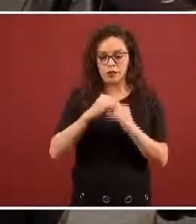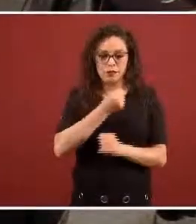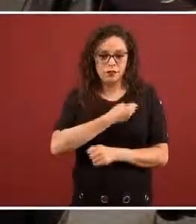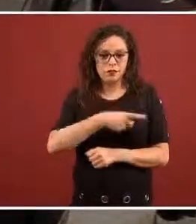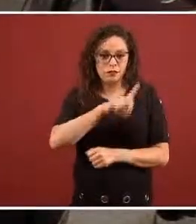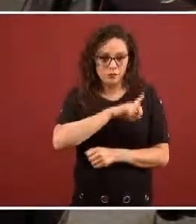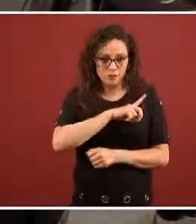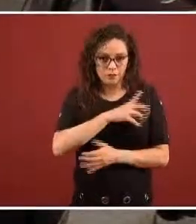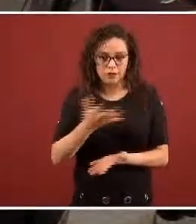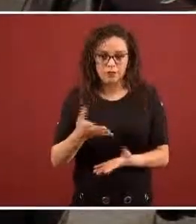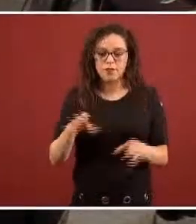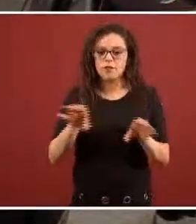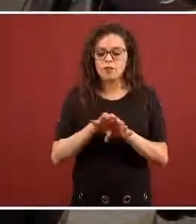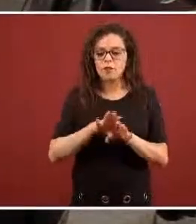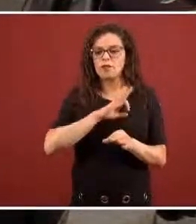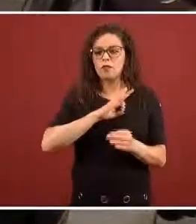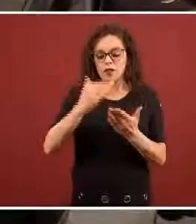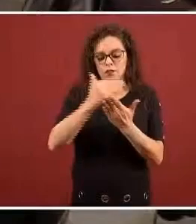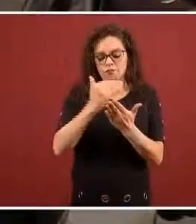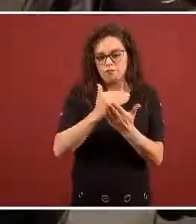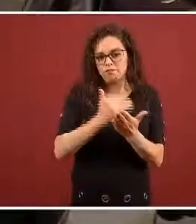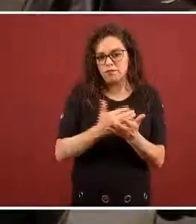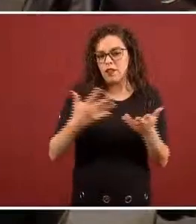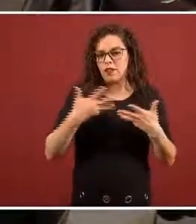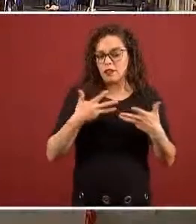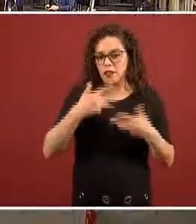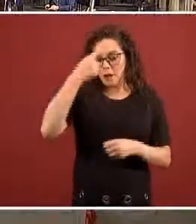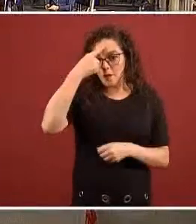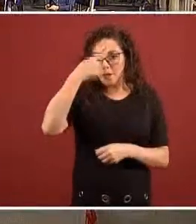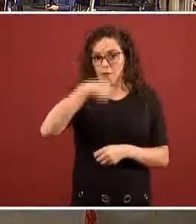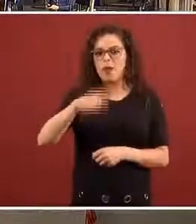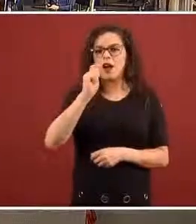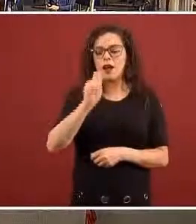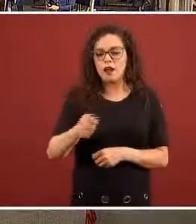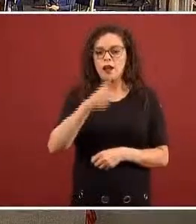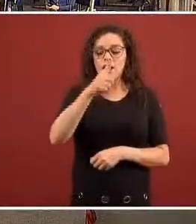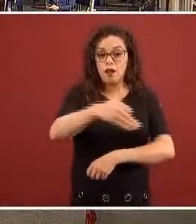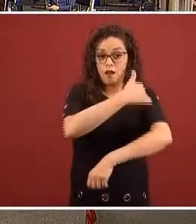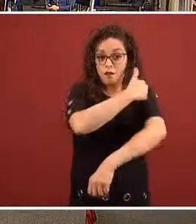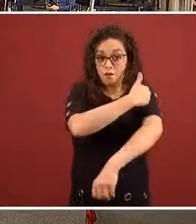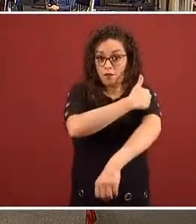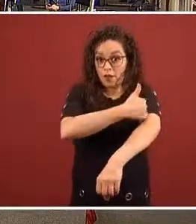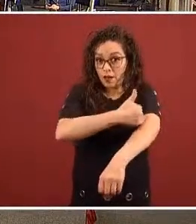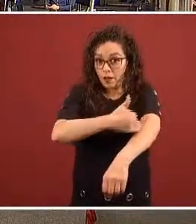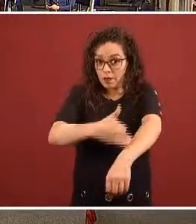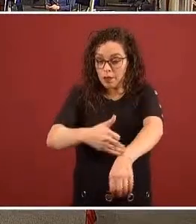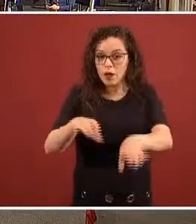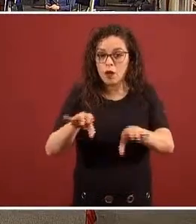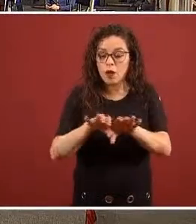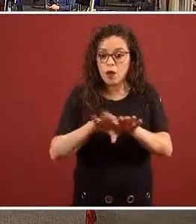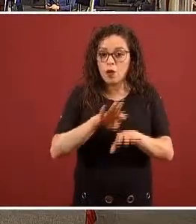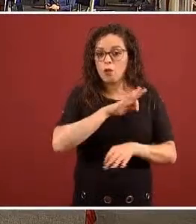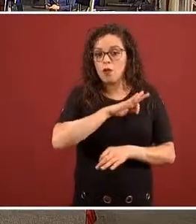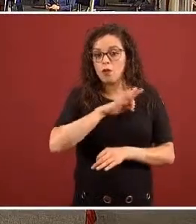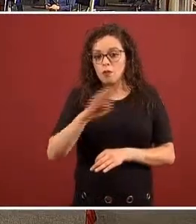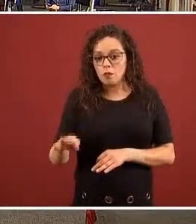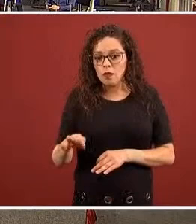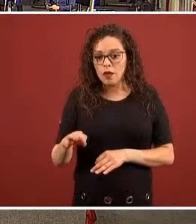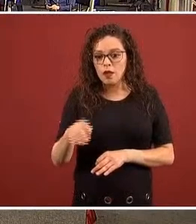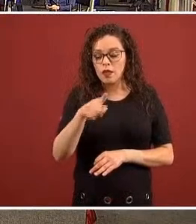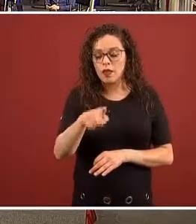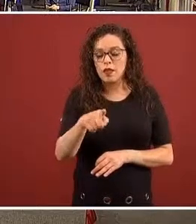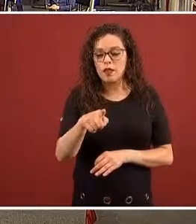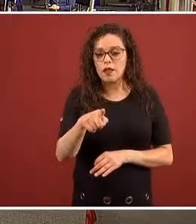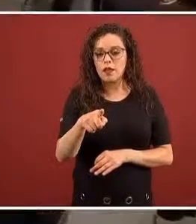que pues los familiares pudieran pues despedirse de alguna manera de sus pacientes que están